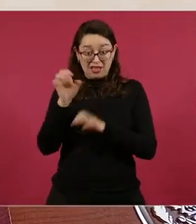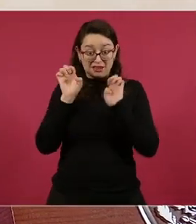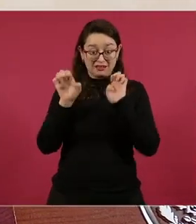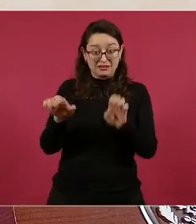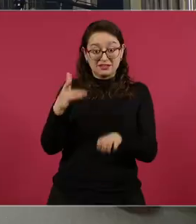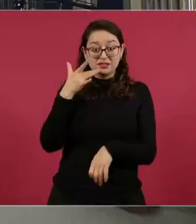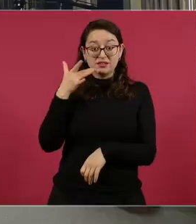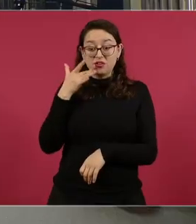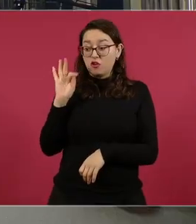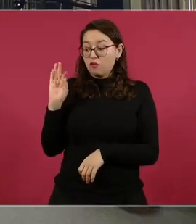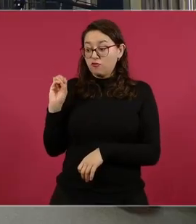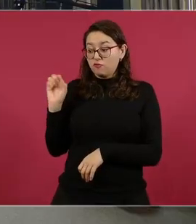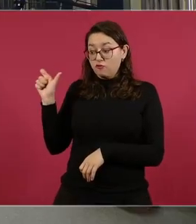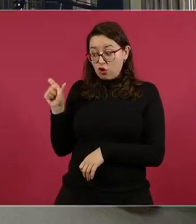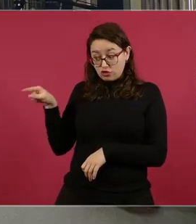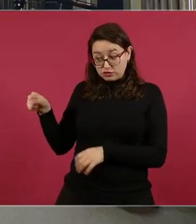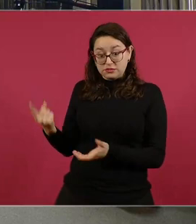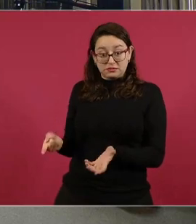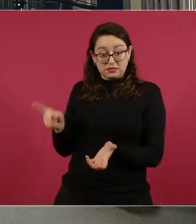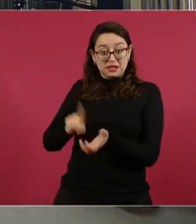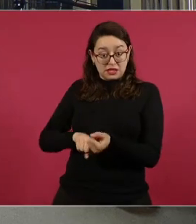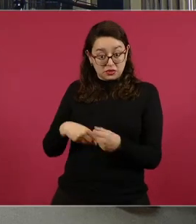Ahora me llama la atención porque estaba yo